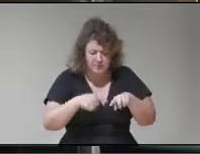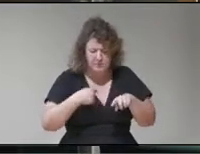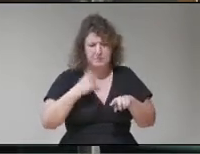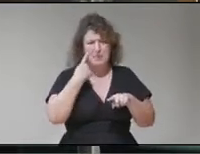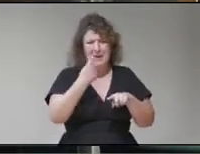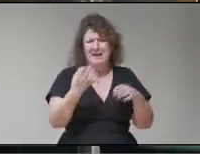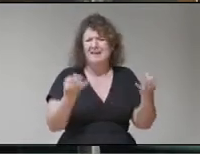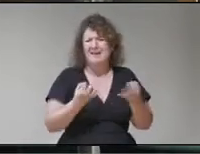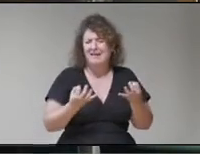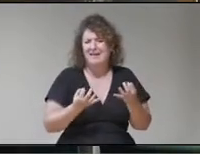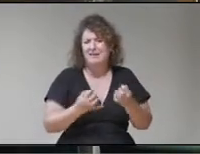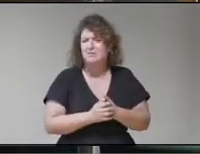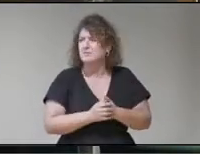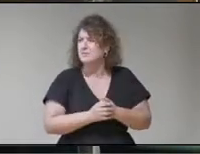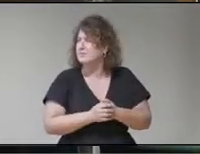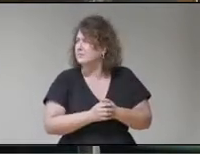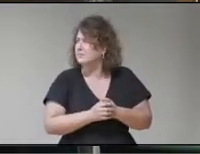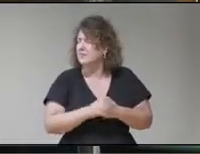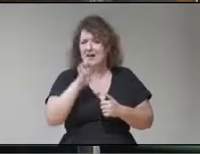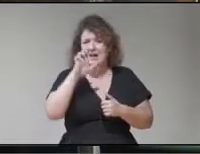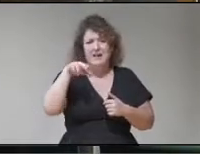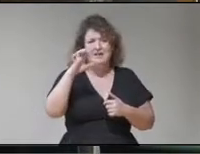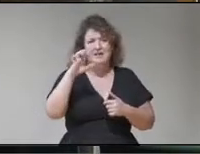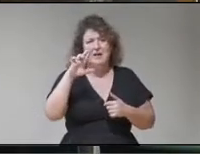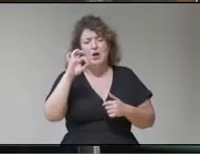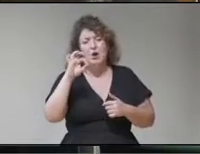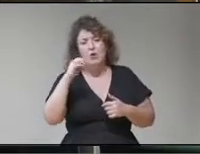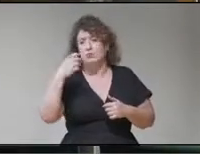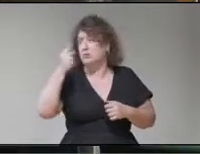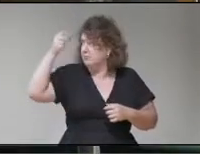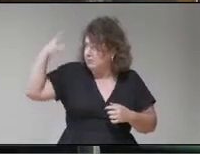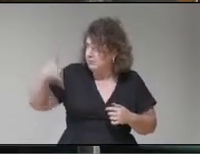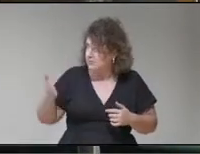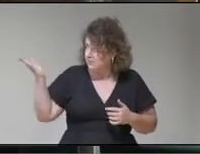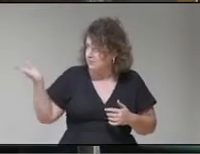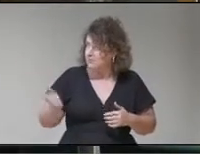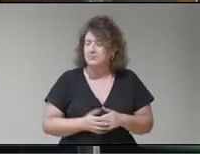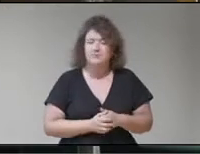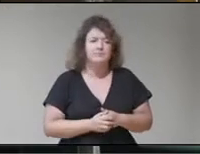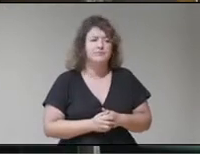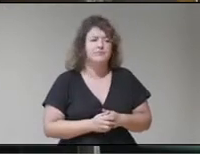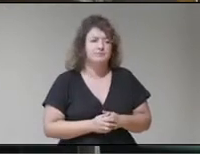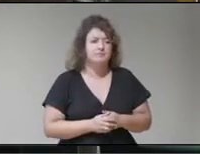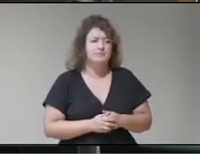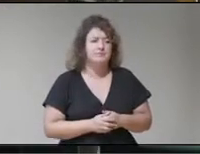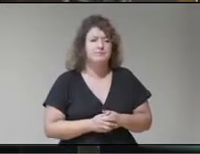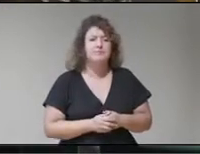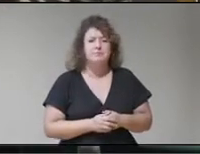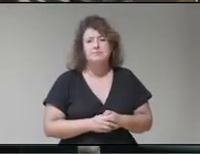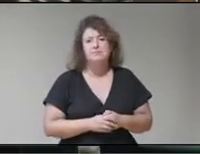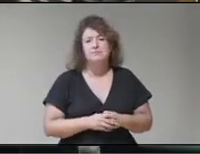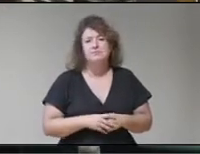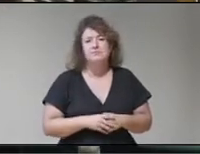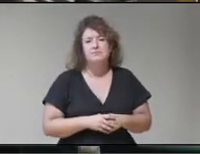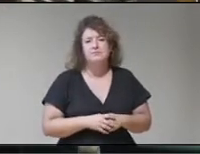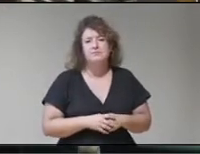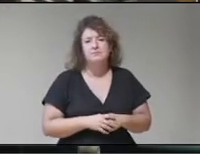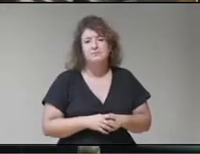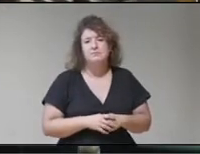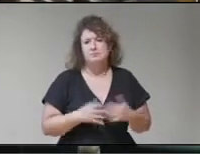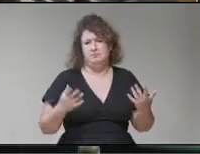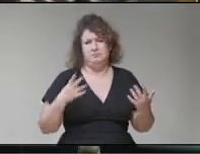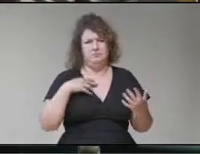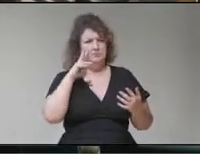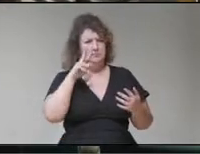ejemplo, detectan Enterobacter, Escherichia, Shigella, Staphylococcus, Streptococcus, Lactobacillus. Y uno